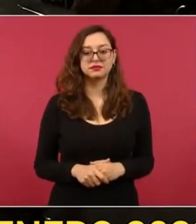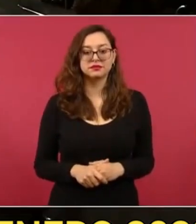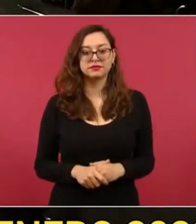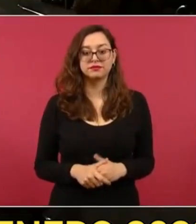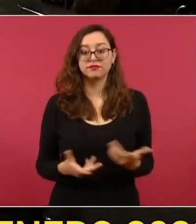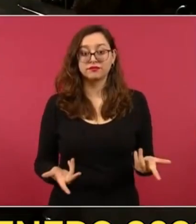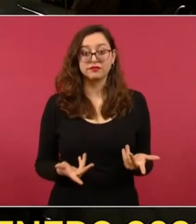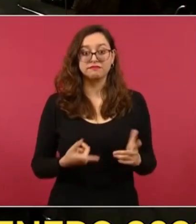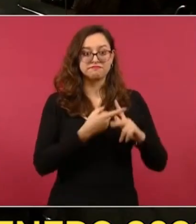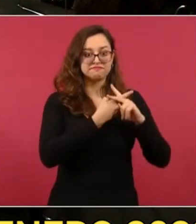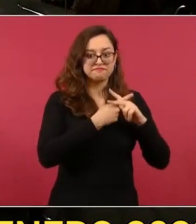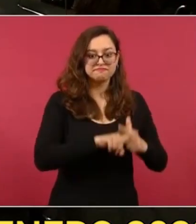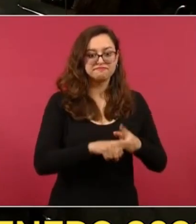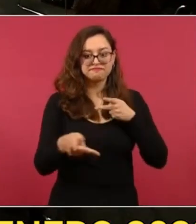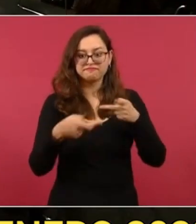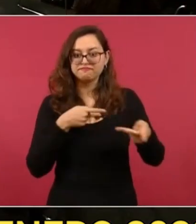Todo eso se fue creando.